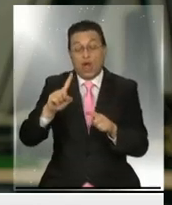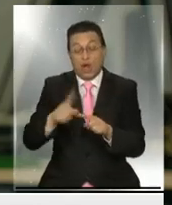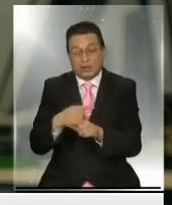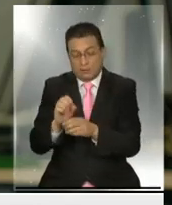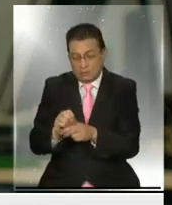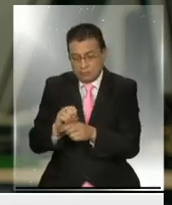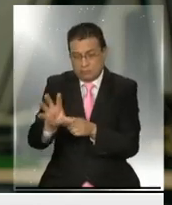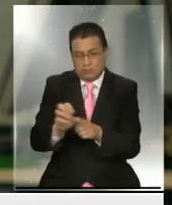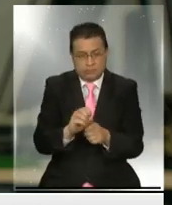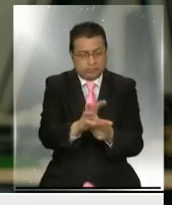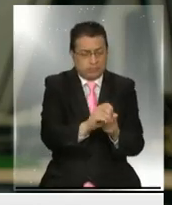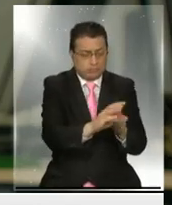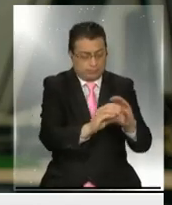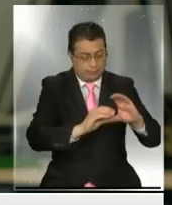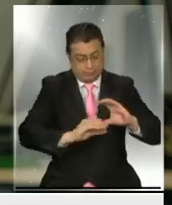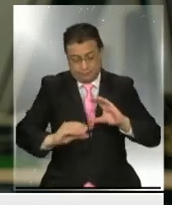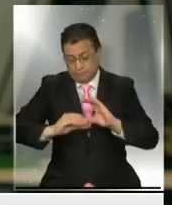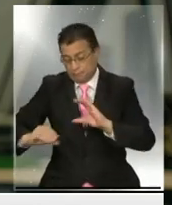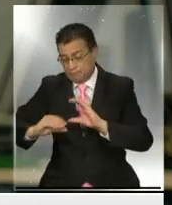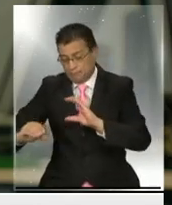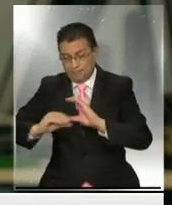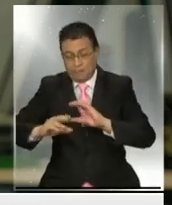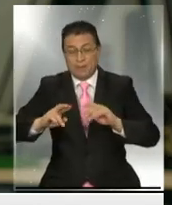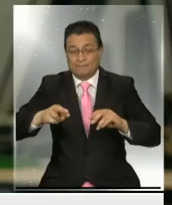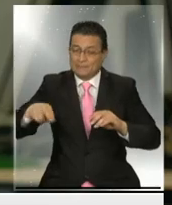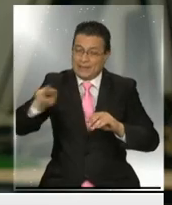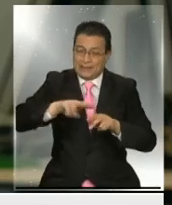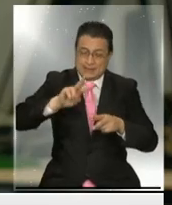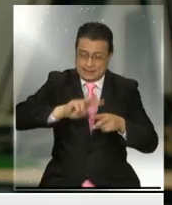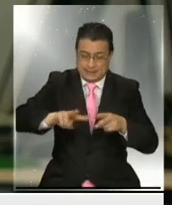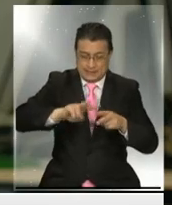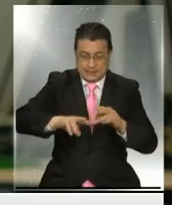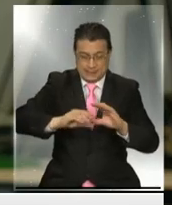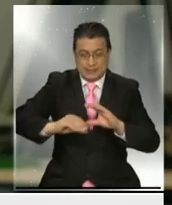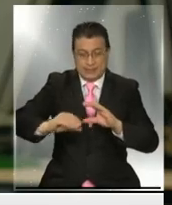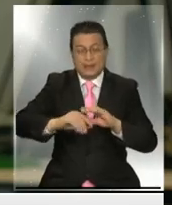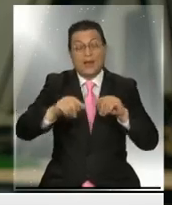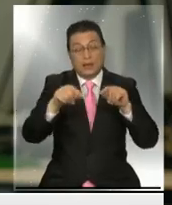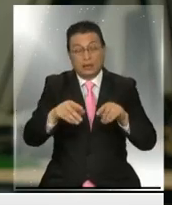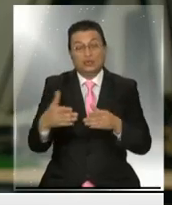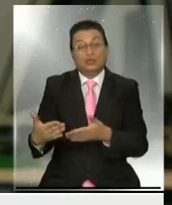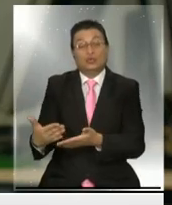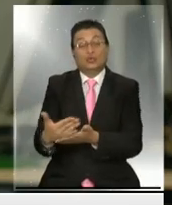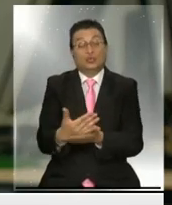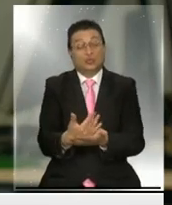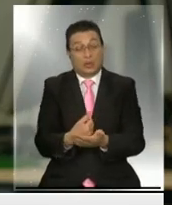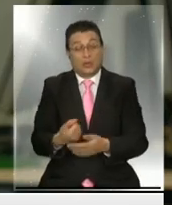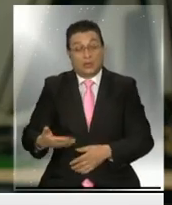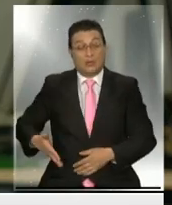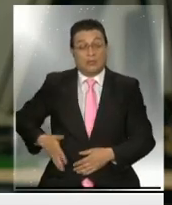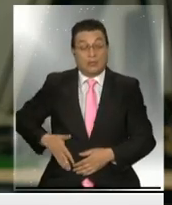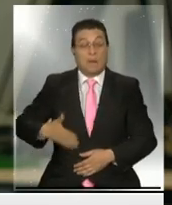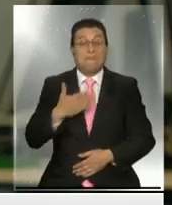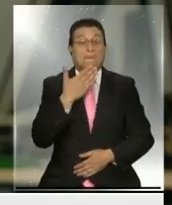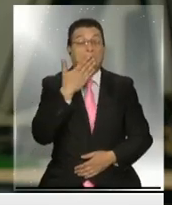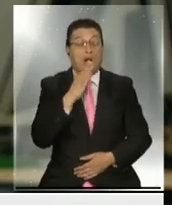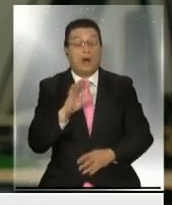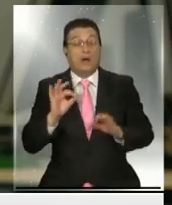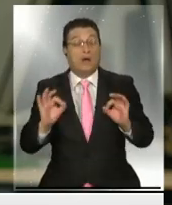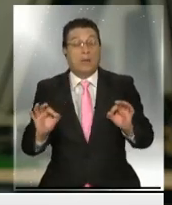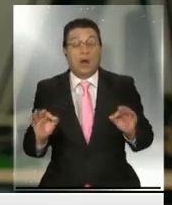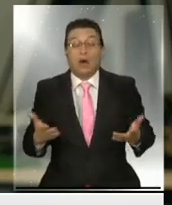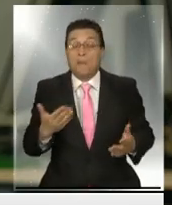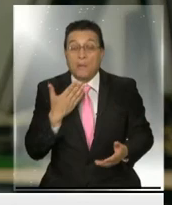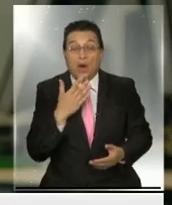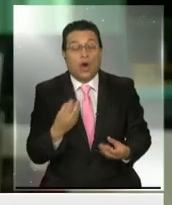los ingresos y generar mayor nivel de acceso no a un sueldo que permita satisfacer las necesidades de la vida diaria